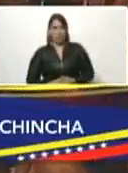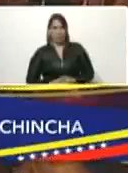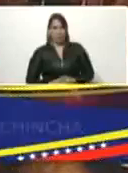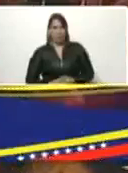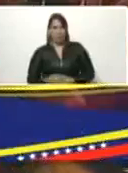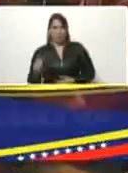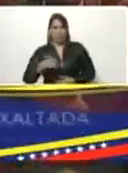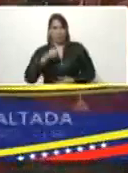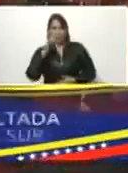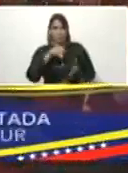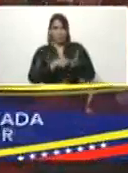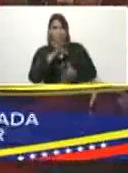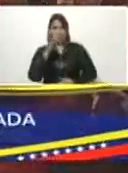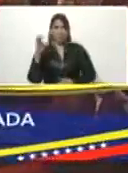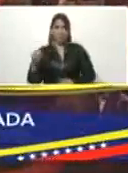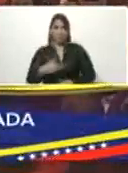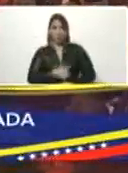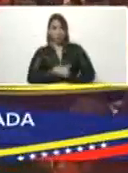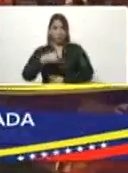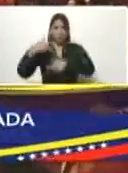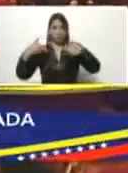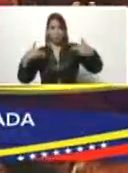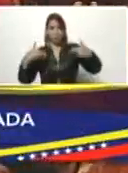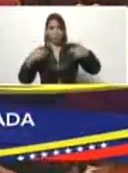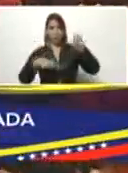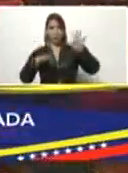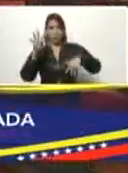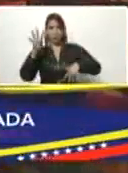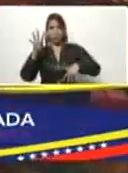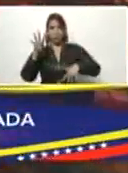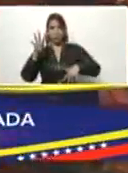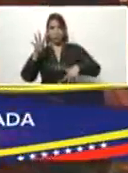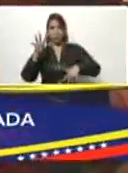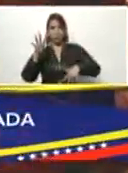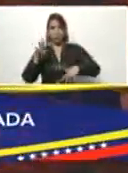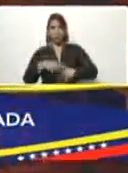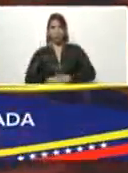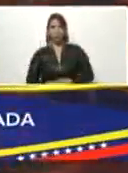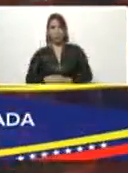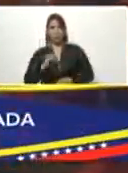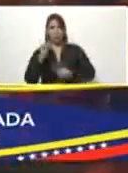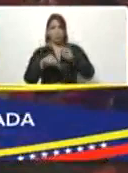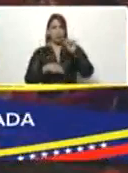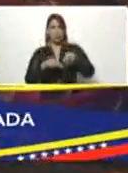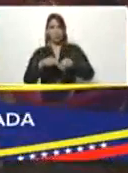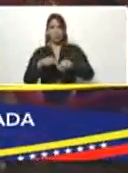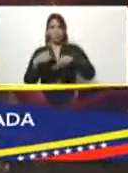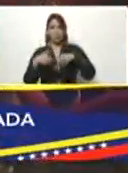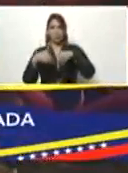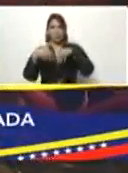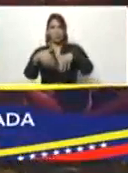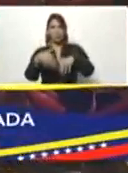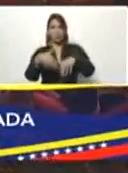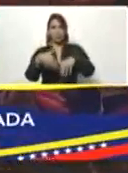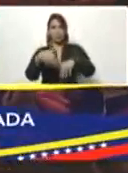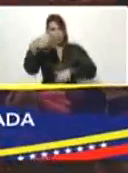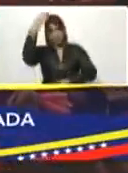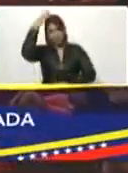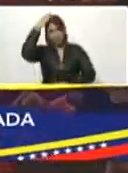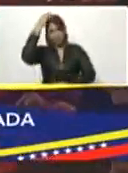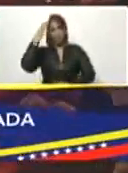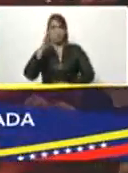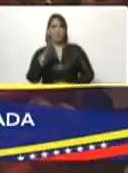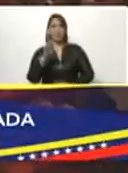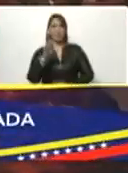más de 1.500 fusiles y 14 piezas de artillería. El ejército del rey